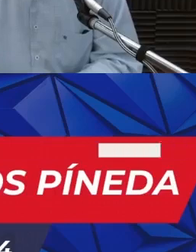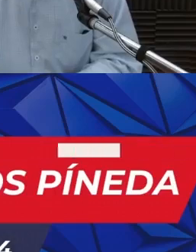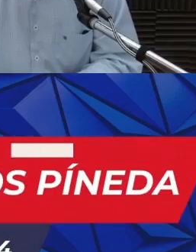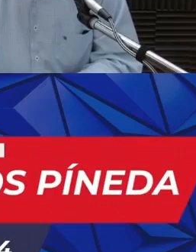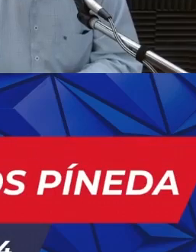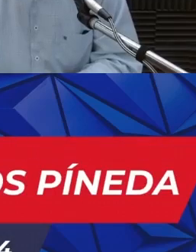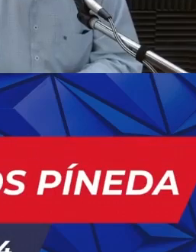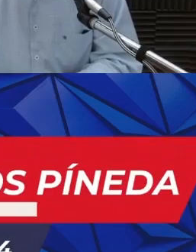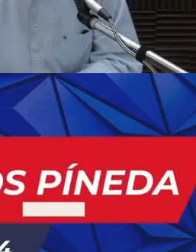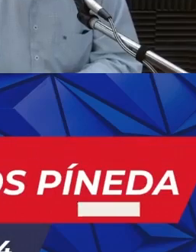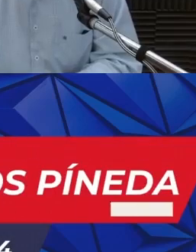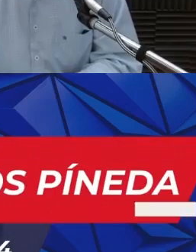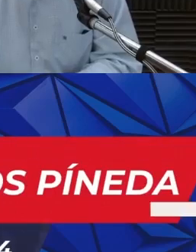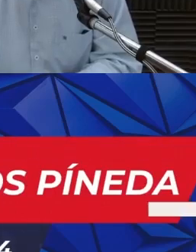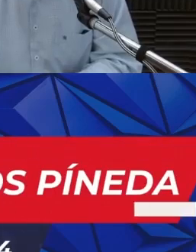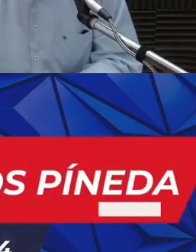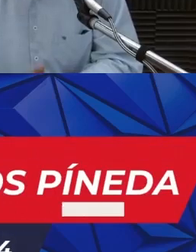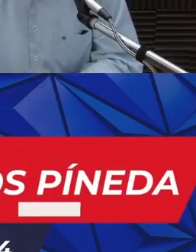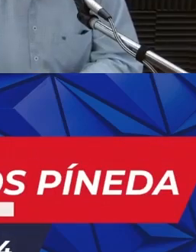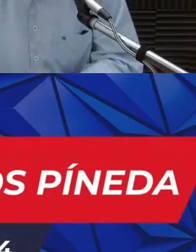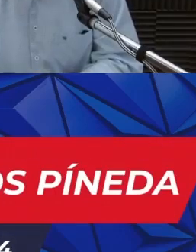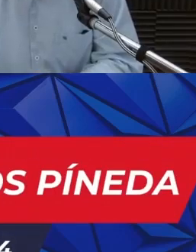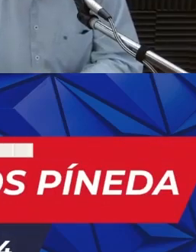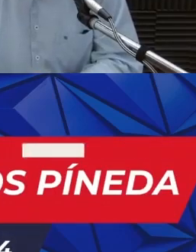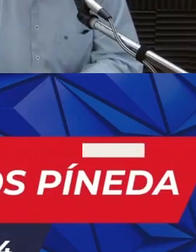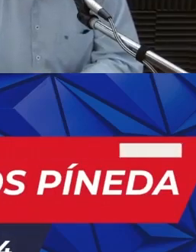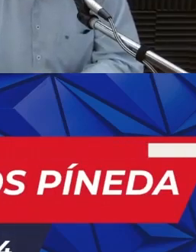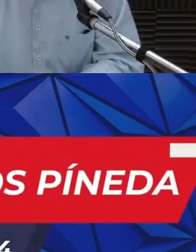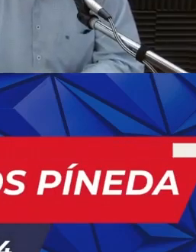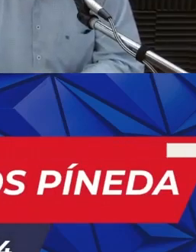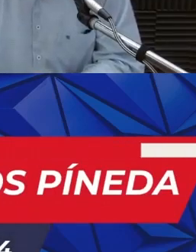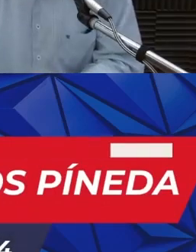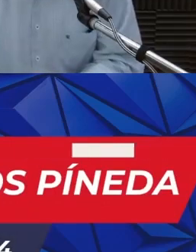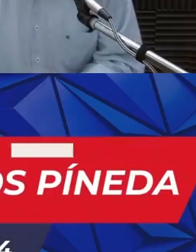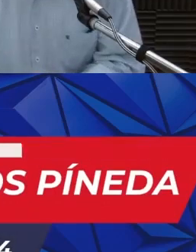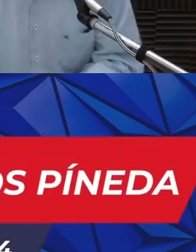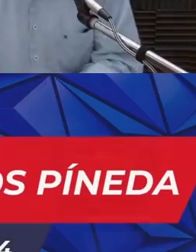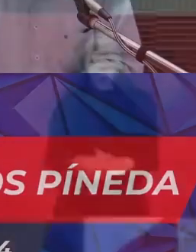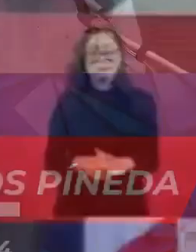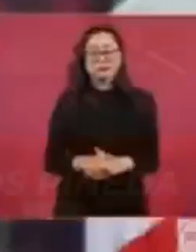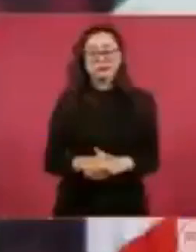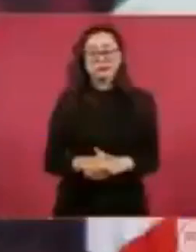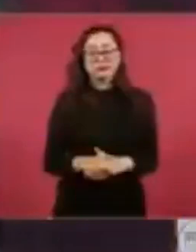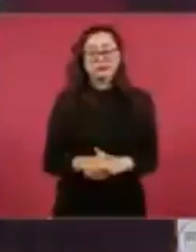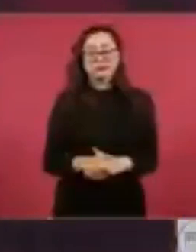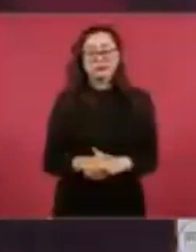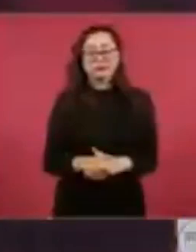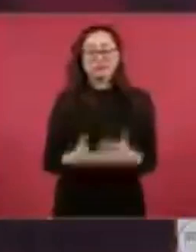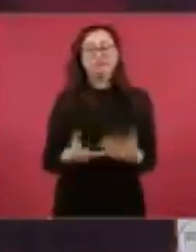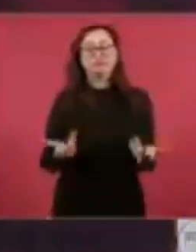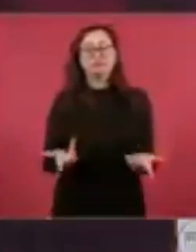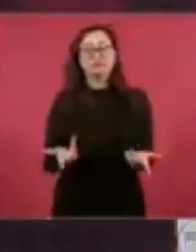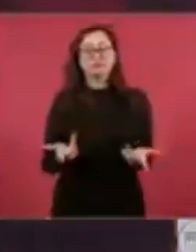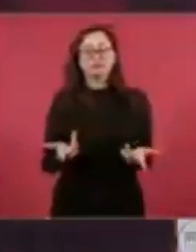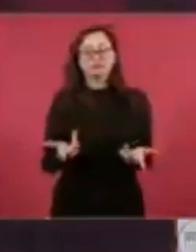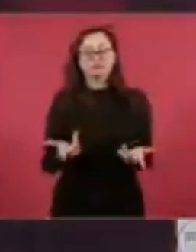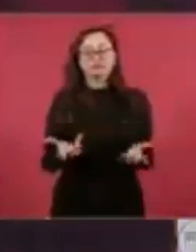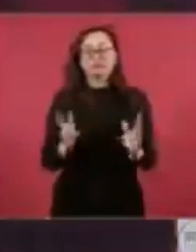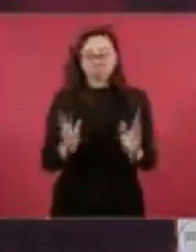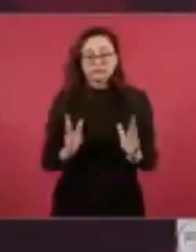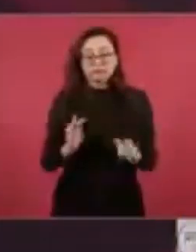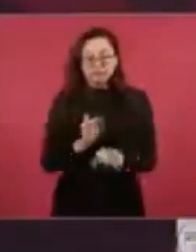dentro de la dirigencia de morena escuchemos como lo comentó el presidente hoy por la mañana José Ramón según